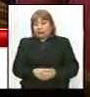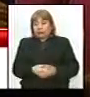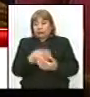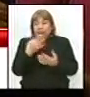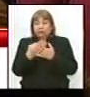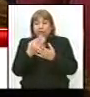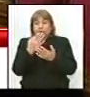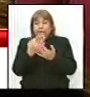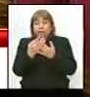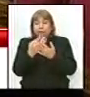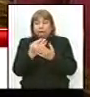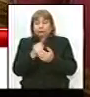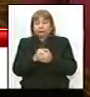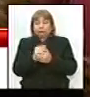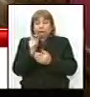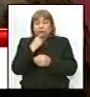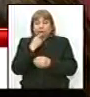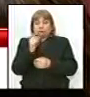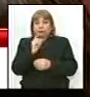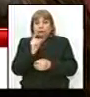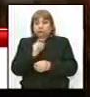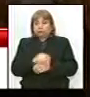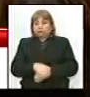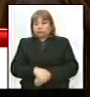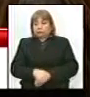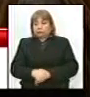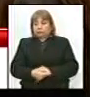para las que para los que no son